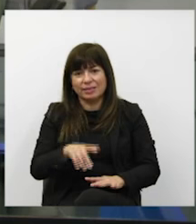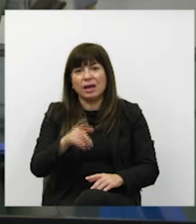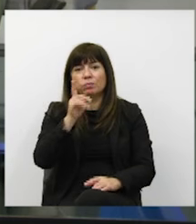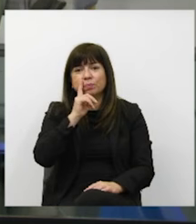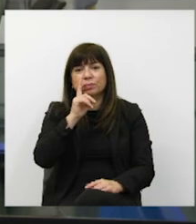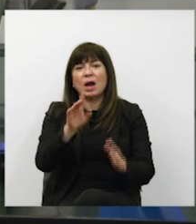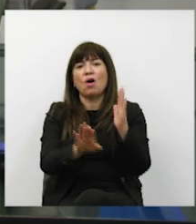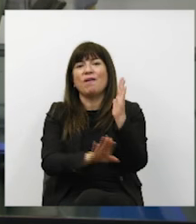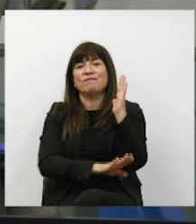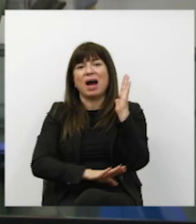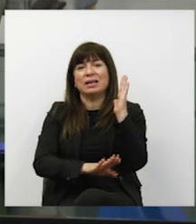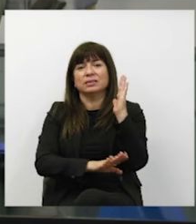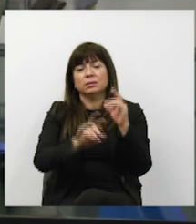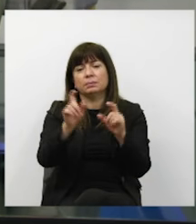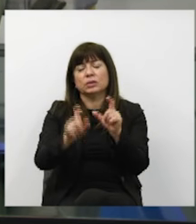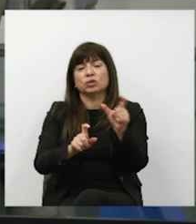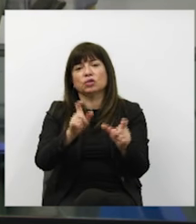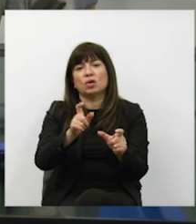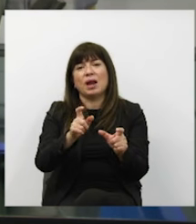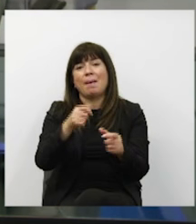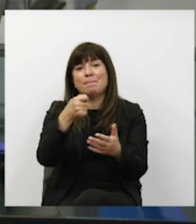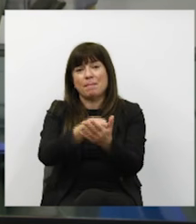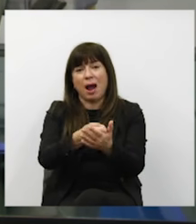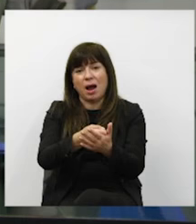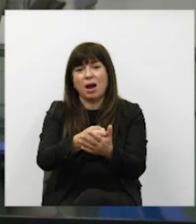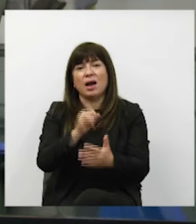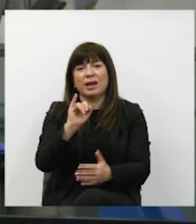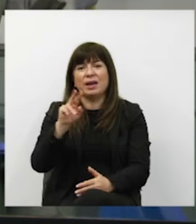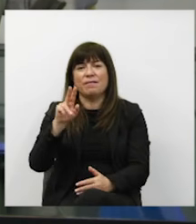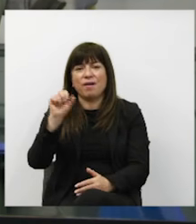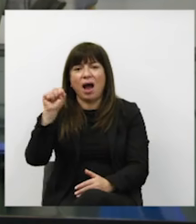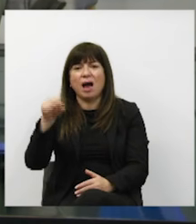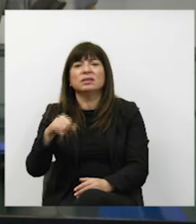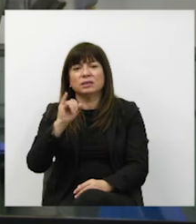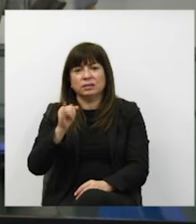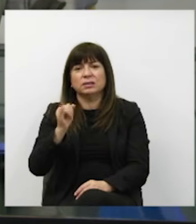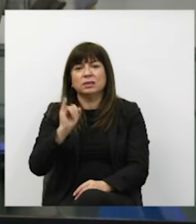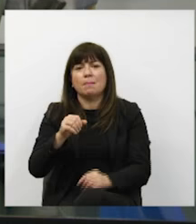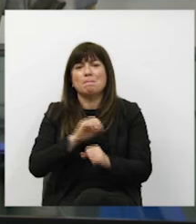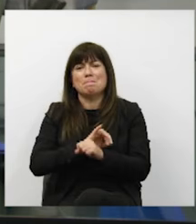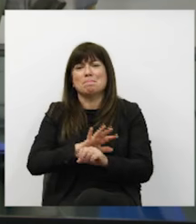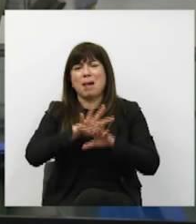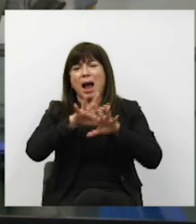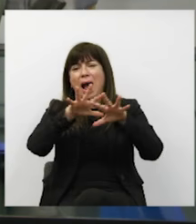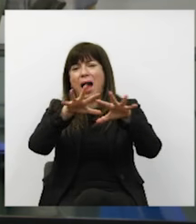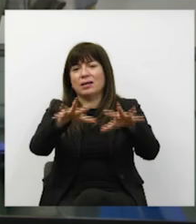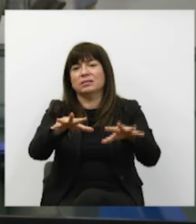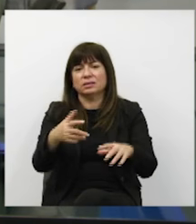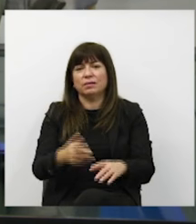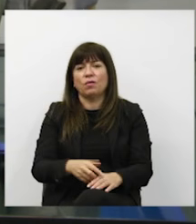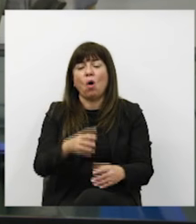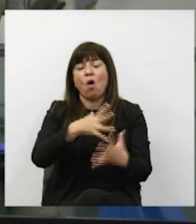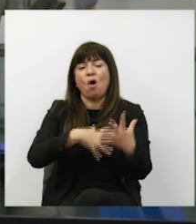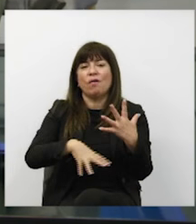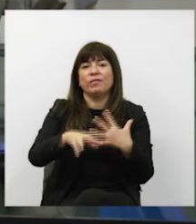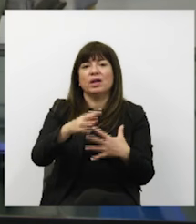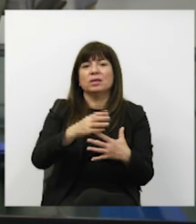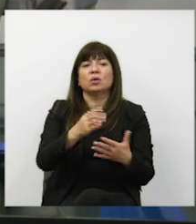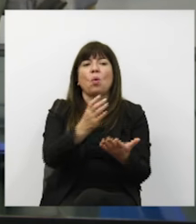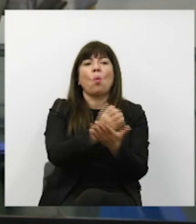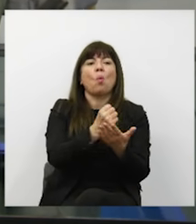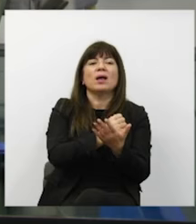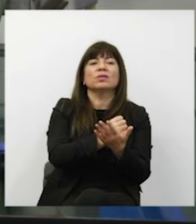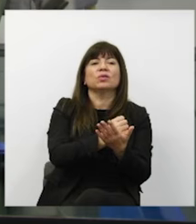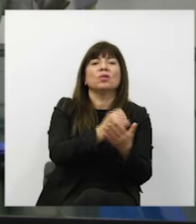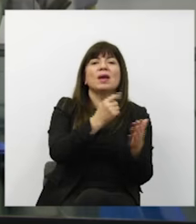mejor baja de gente que lo paga, el IVA sí cumple la otra función de ser más masivo. Entonces a lo mejor tenemos que ver una combinación entre cuánto cobramos impuesto a